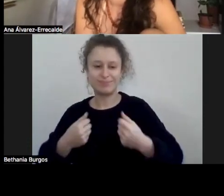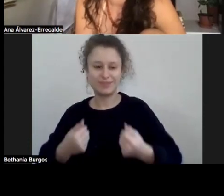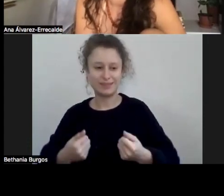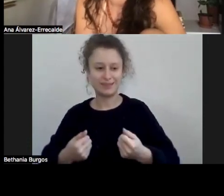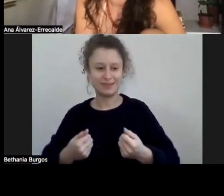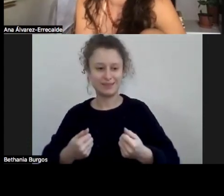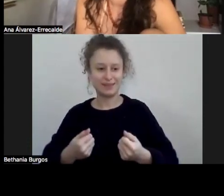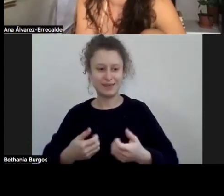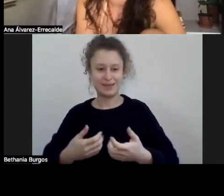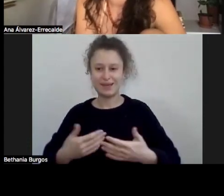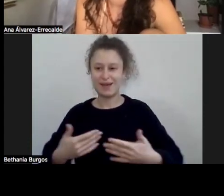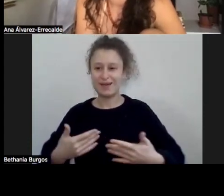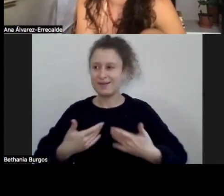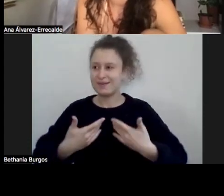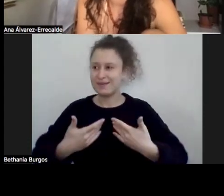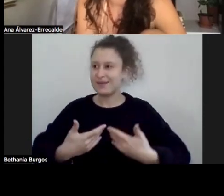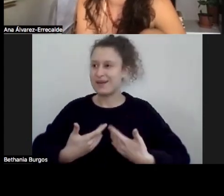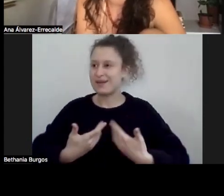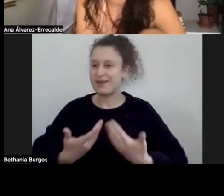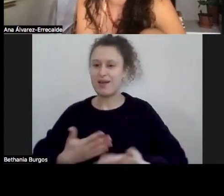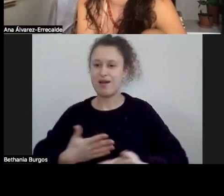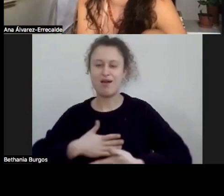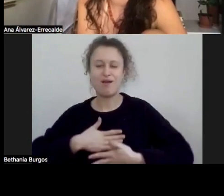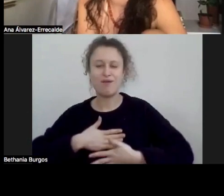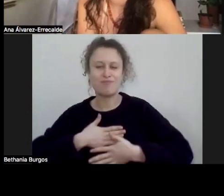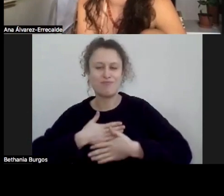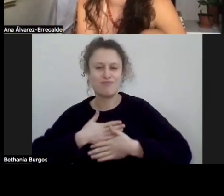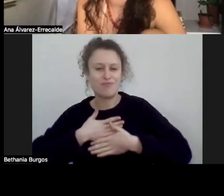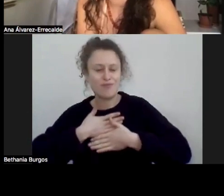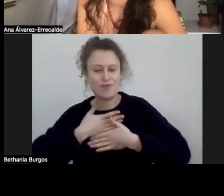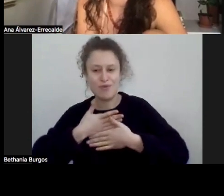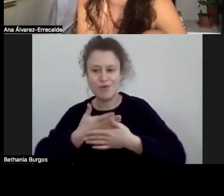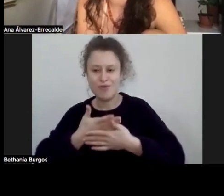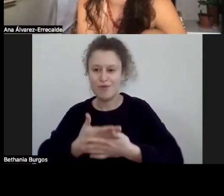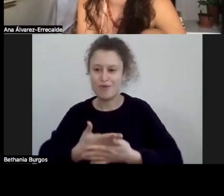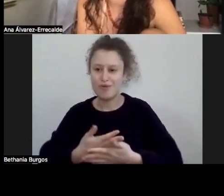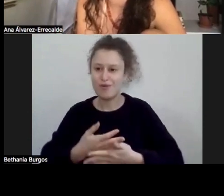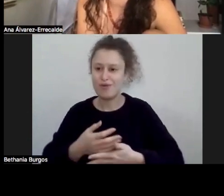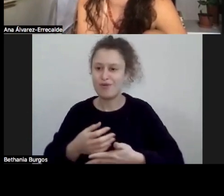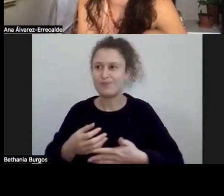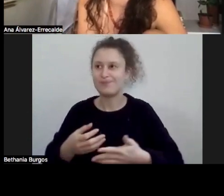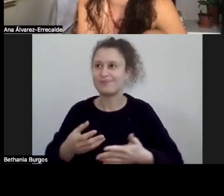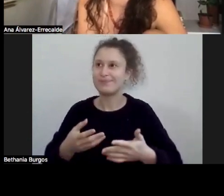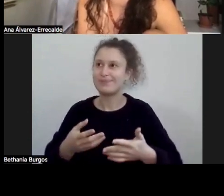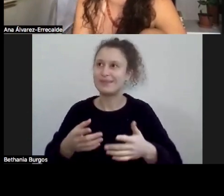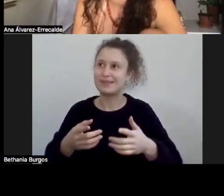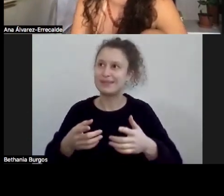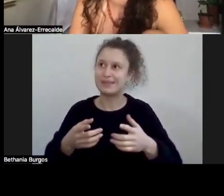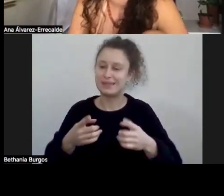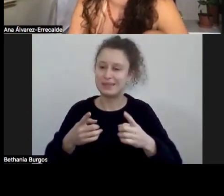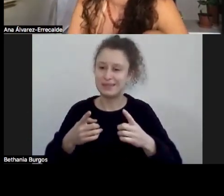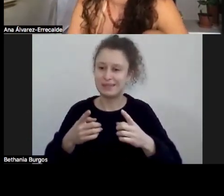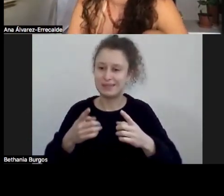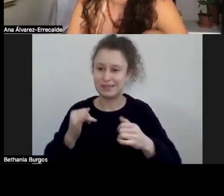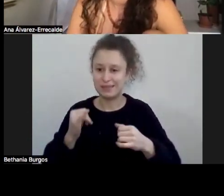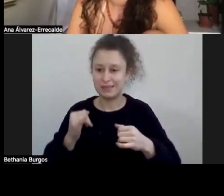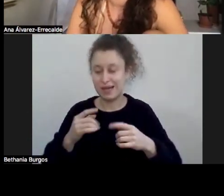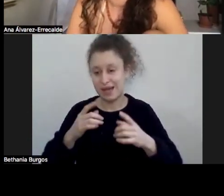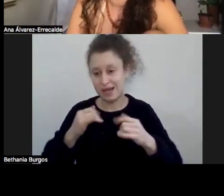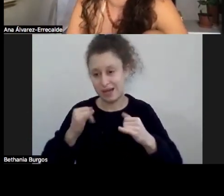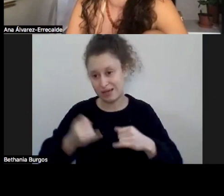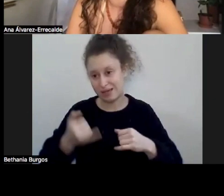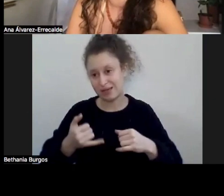eh, bueno, mucha gente preocupada por otro tipo de cosas no logra, ¿no?